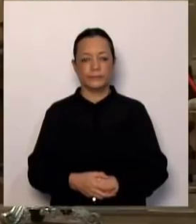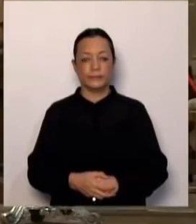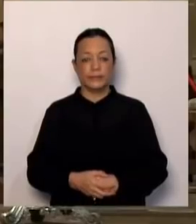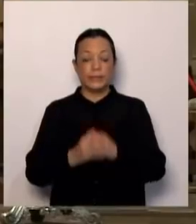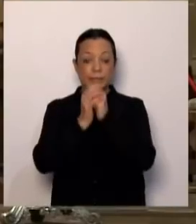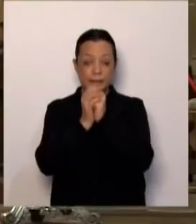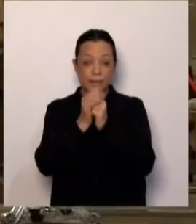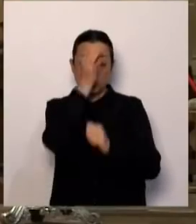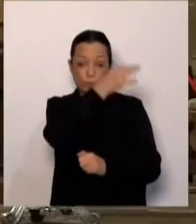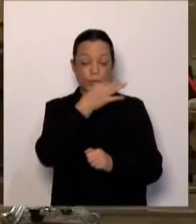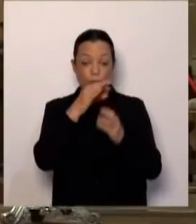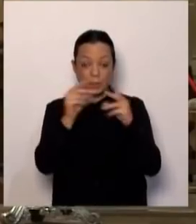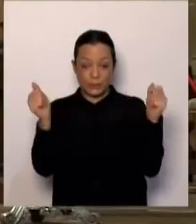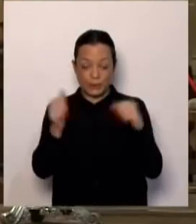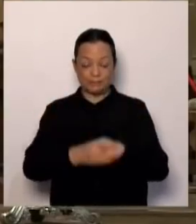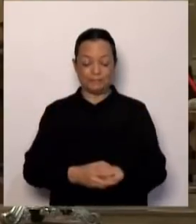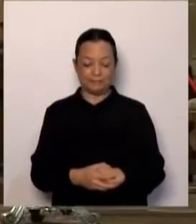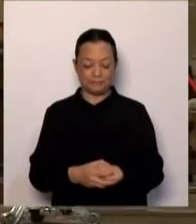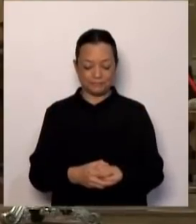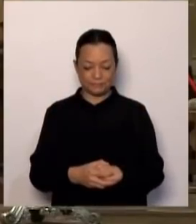Comunión espiritual.